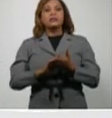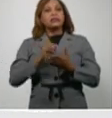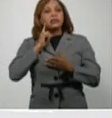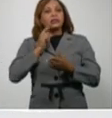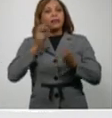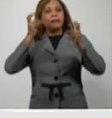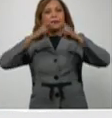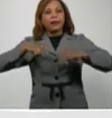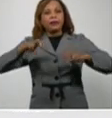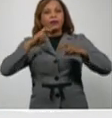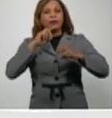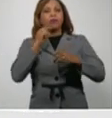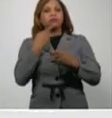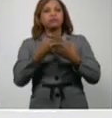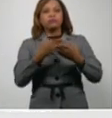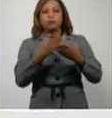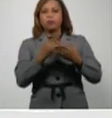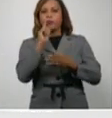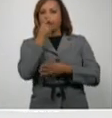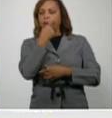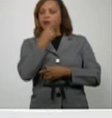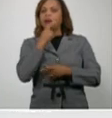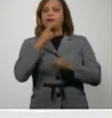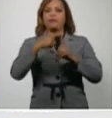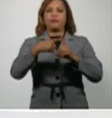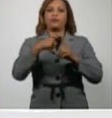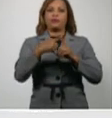se confirmó el diagnóstico de COVID.